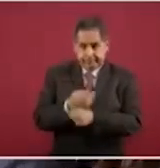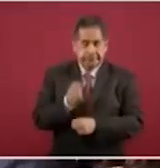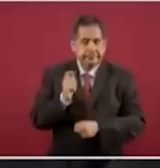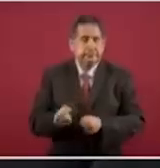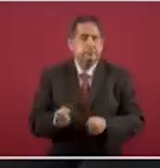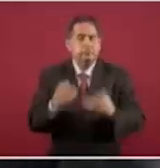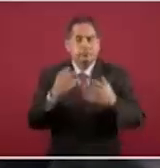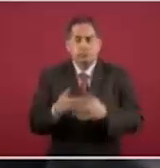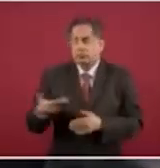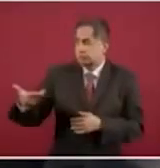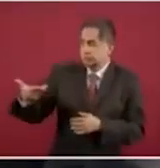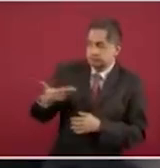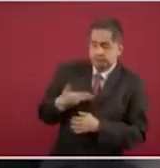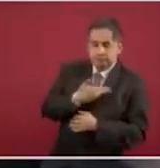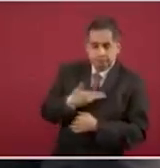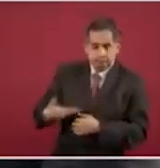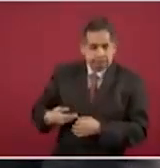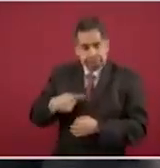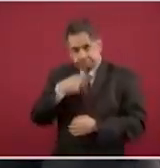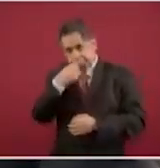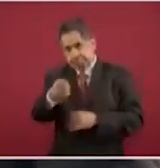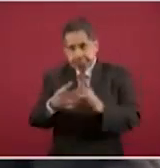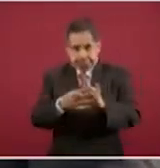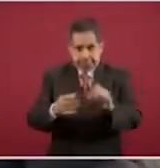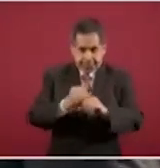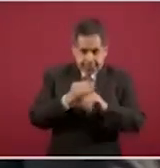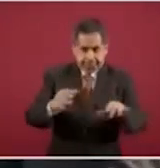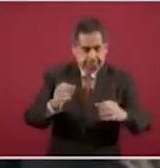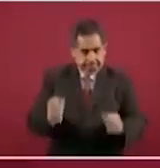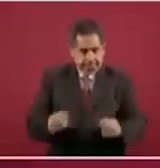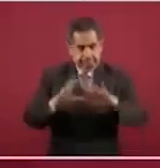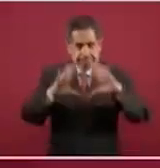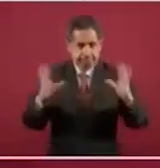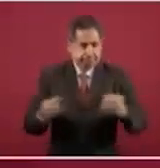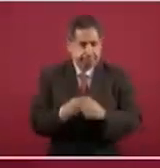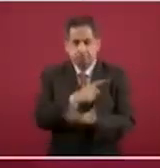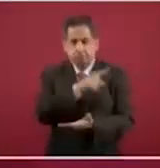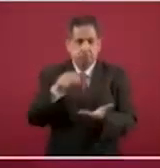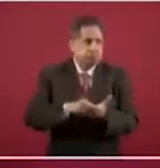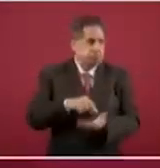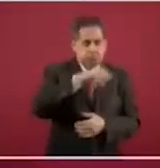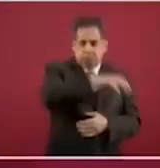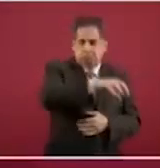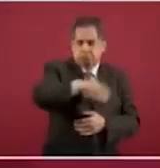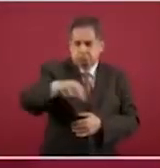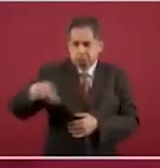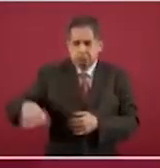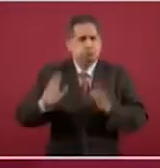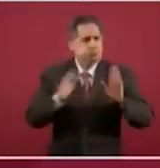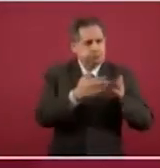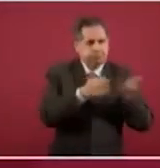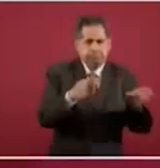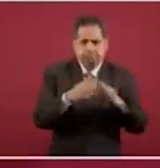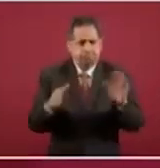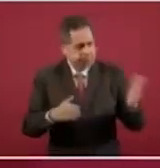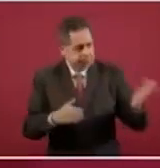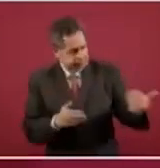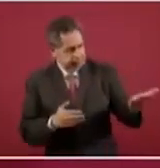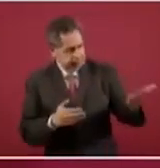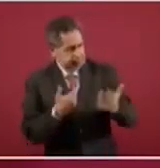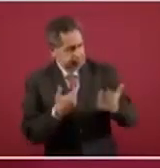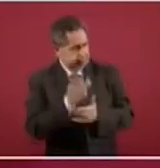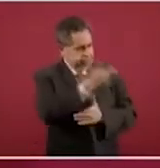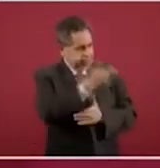me pidió el señor presidente que informará cuántos centros de acopio tenemos ya abiertos en el país